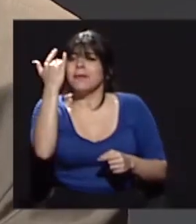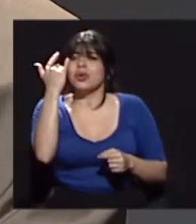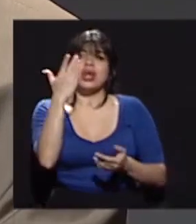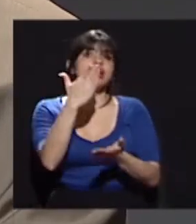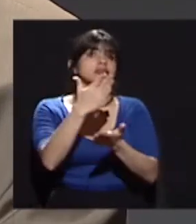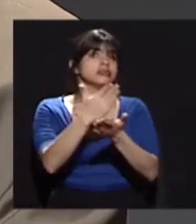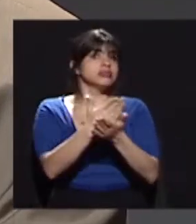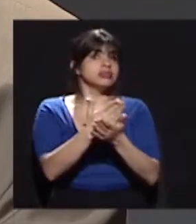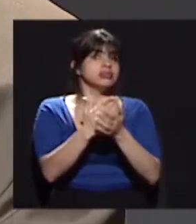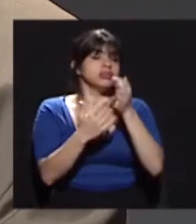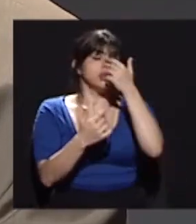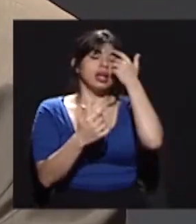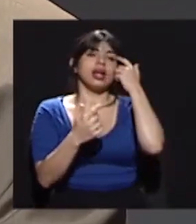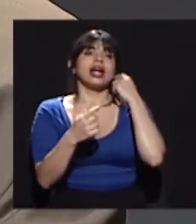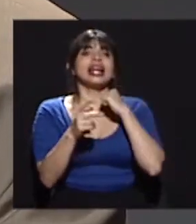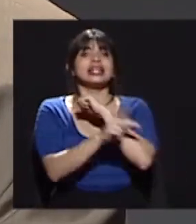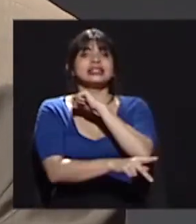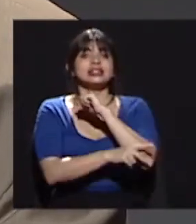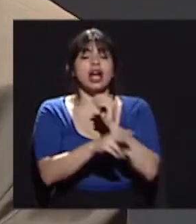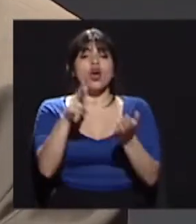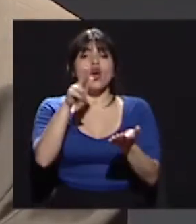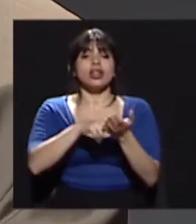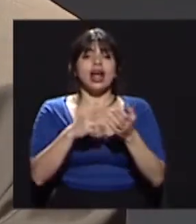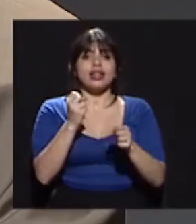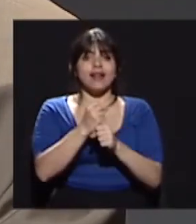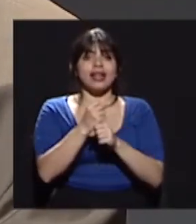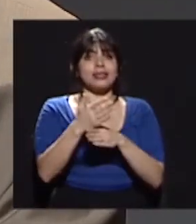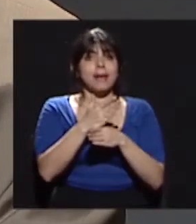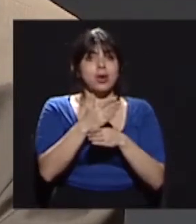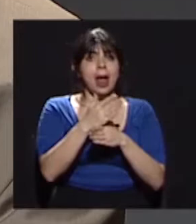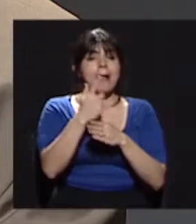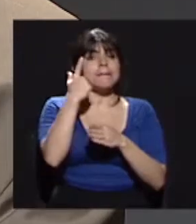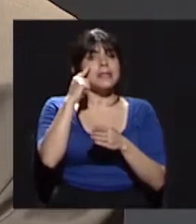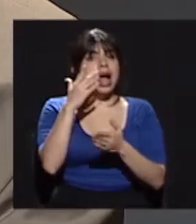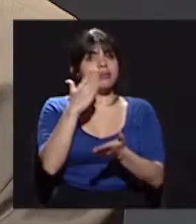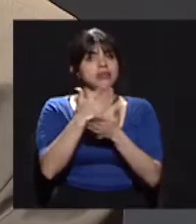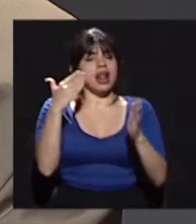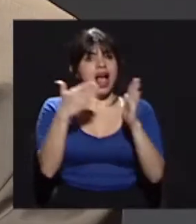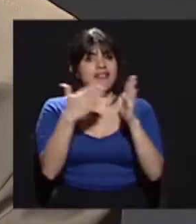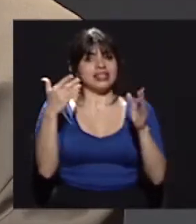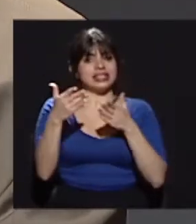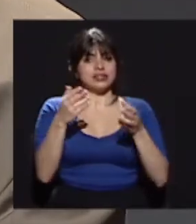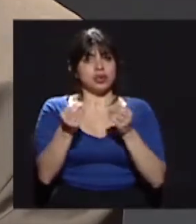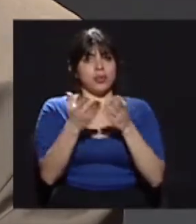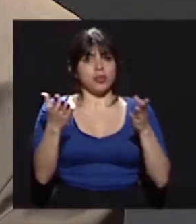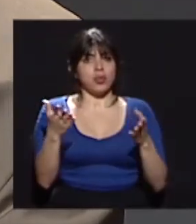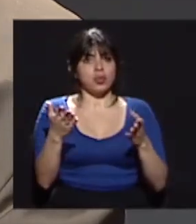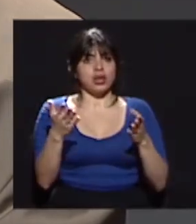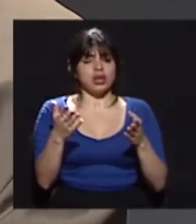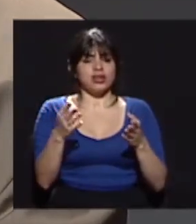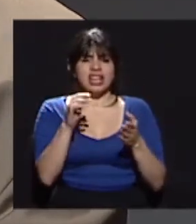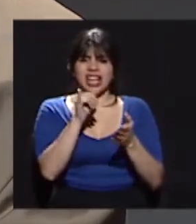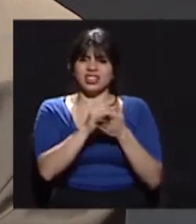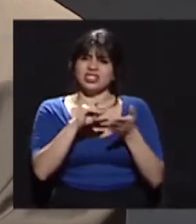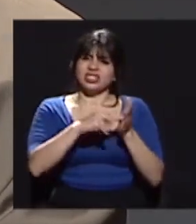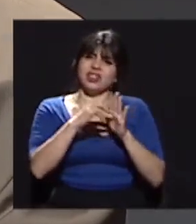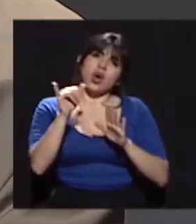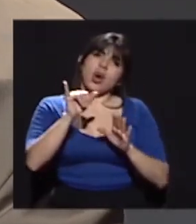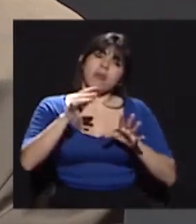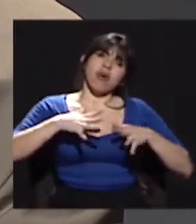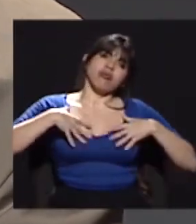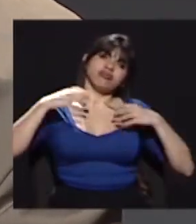posibilidad de que el estado contrate trabajadores temporales para impedir la afectación de servicios públicos no significa es una renuncia